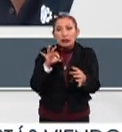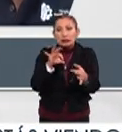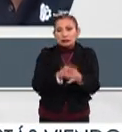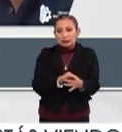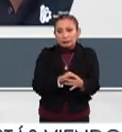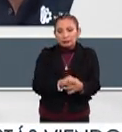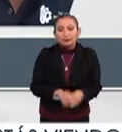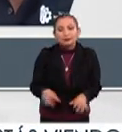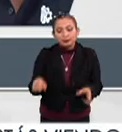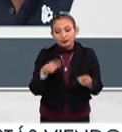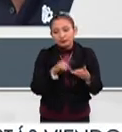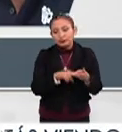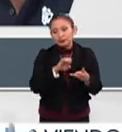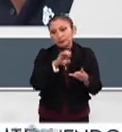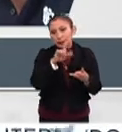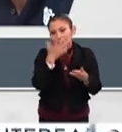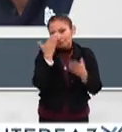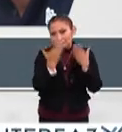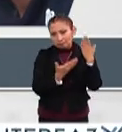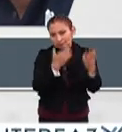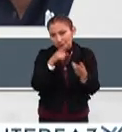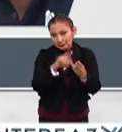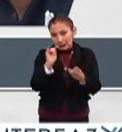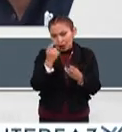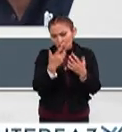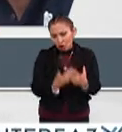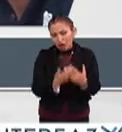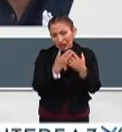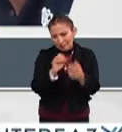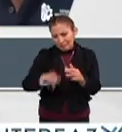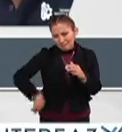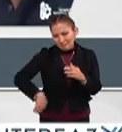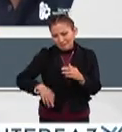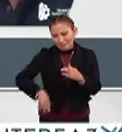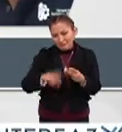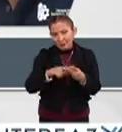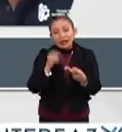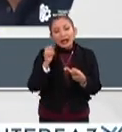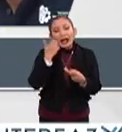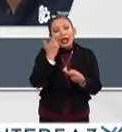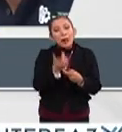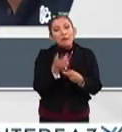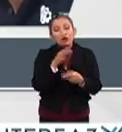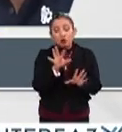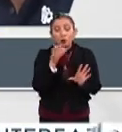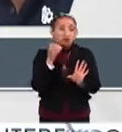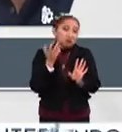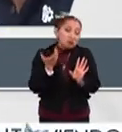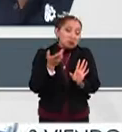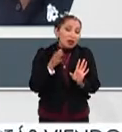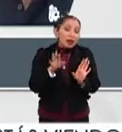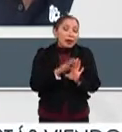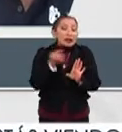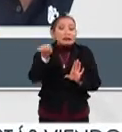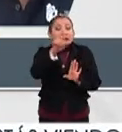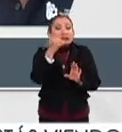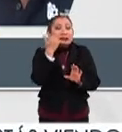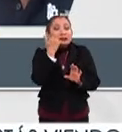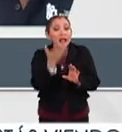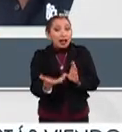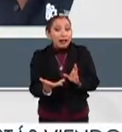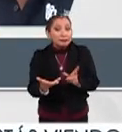mejor. Continuamos después estudiando estas tecnologías que comentábamos. Lo que buscamos o lo que pretendemos es que si alguien